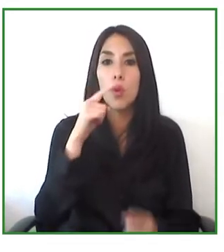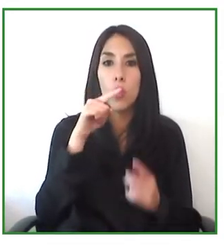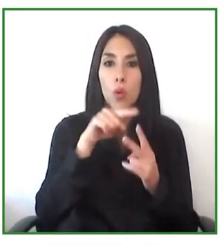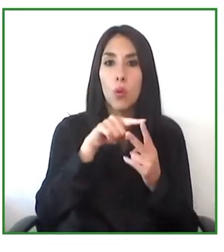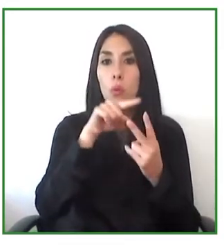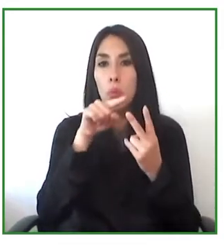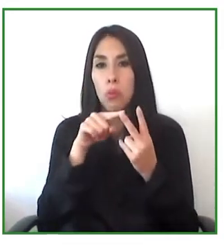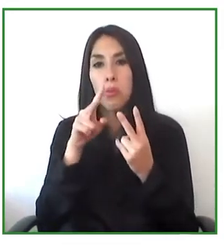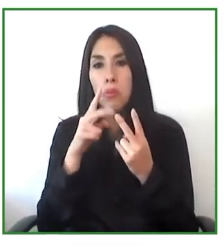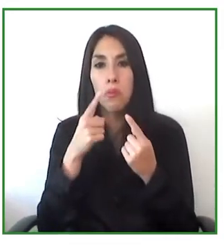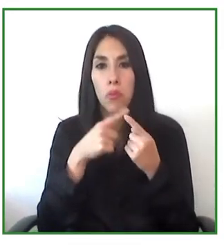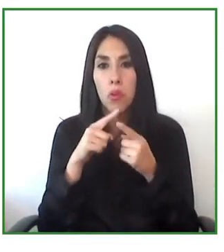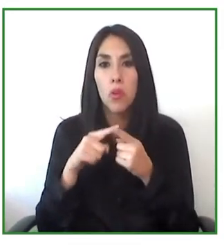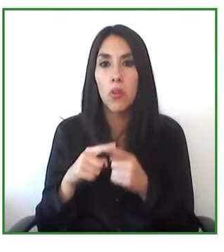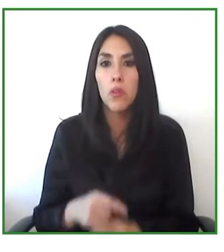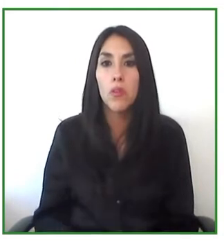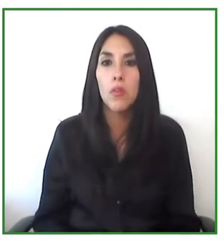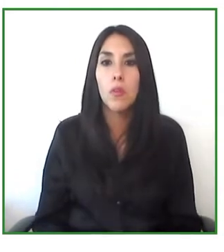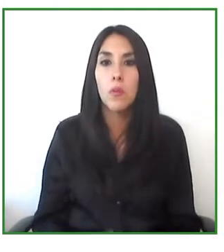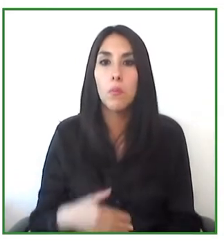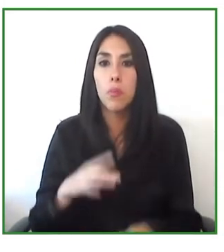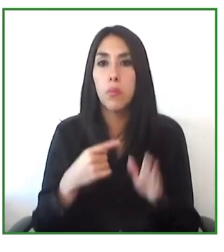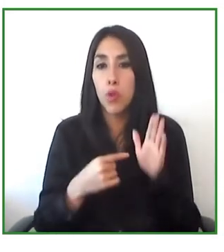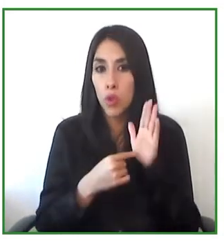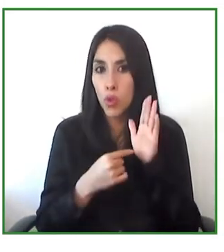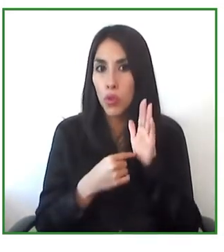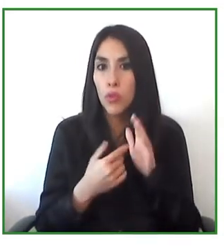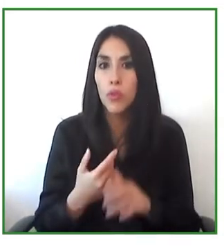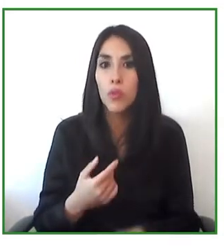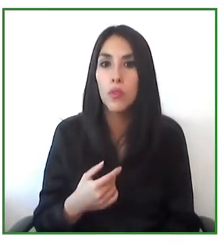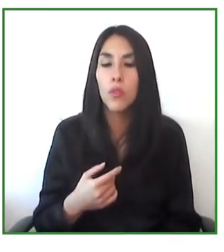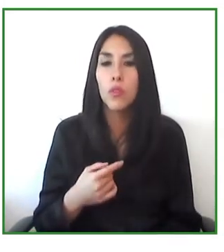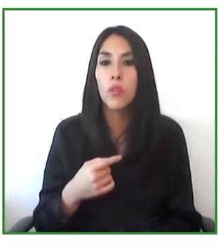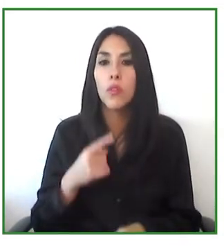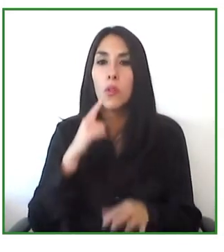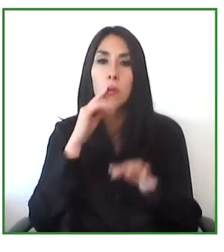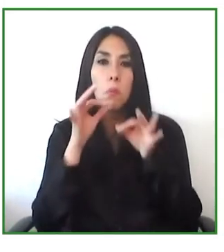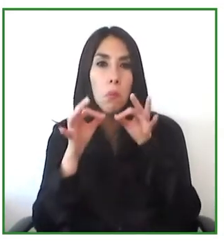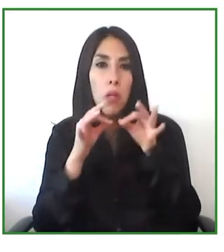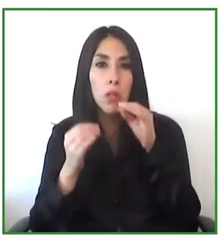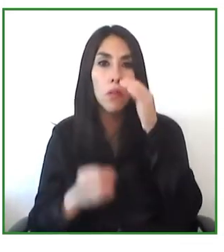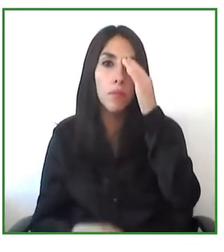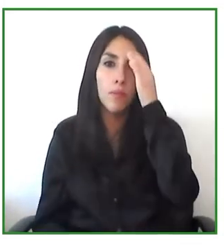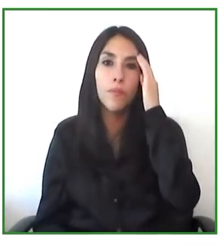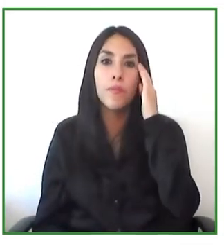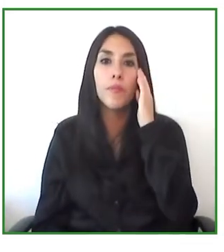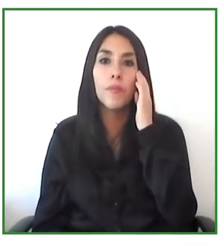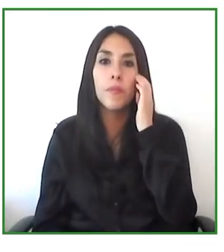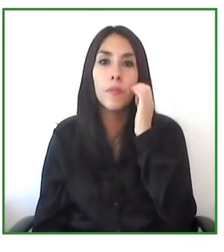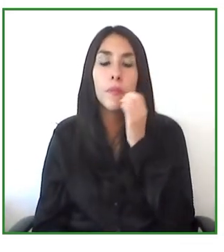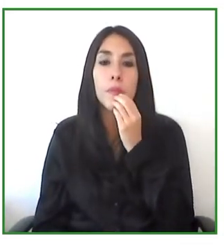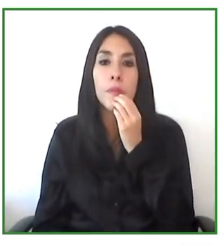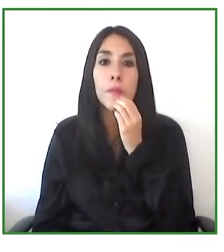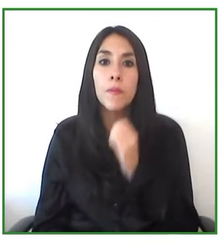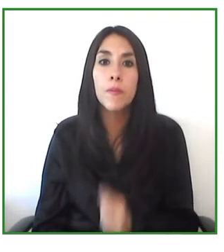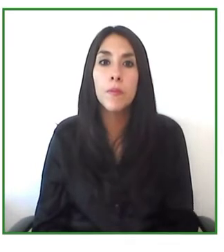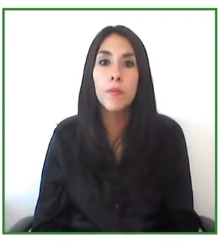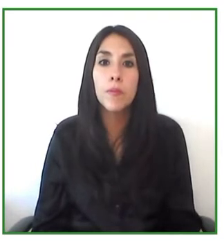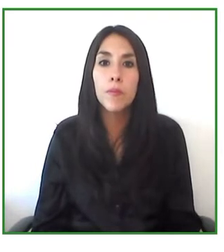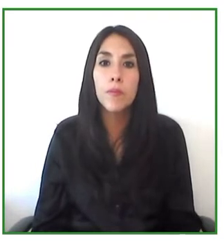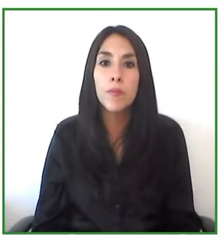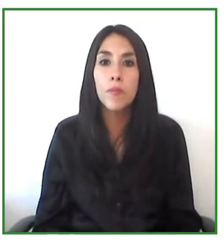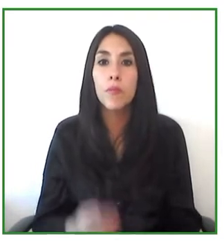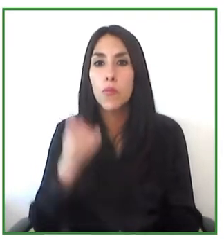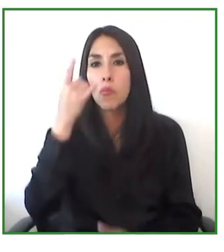cuantitativos son muy referentes a los de reclutamiento. Entonces, vamos